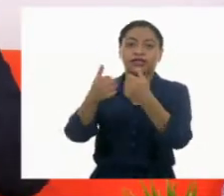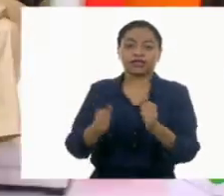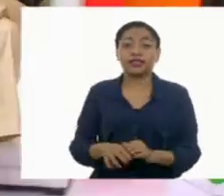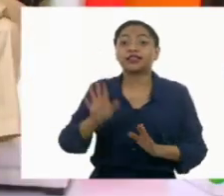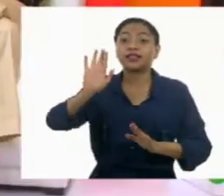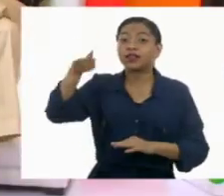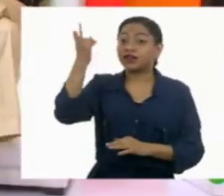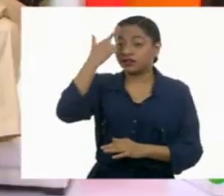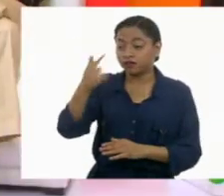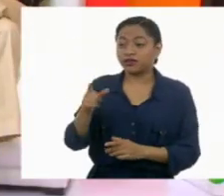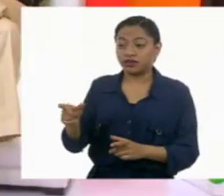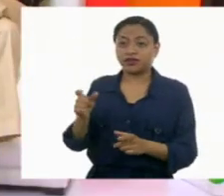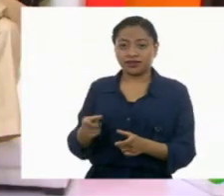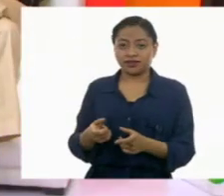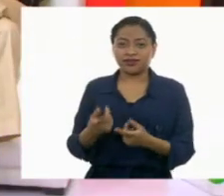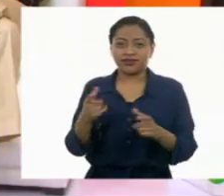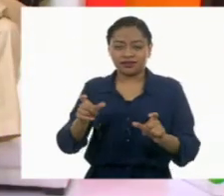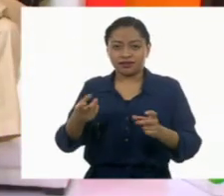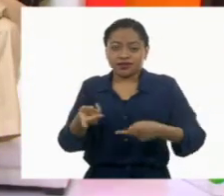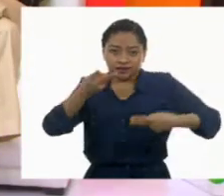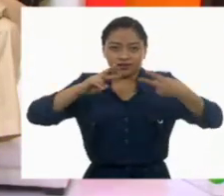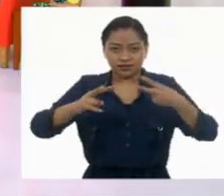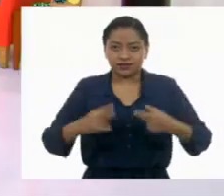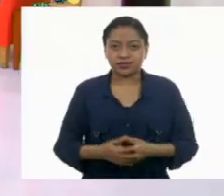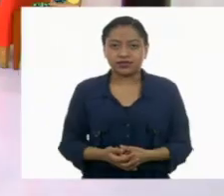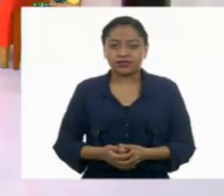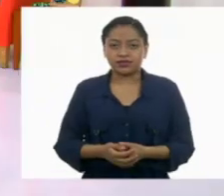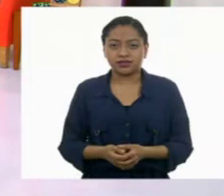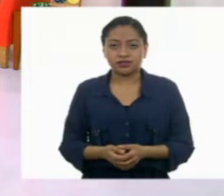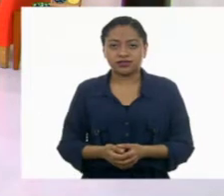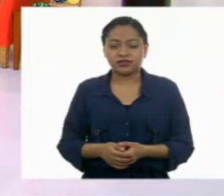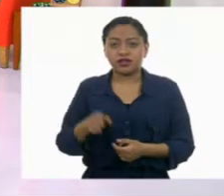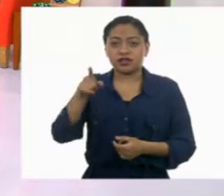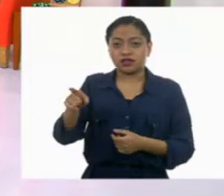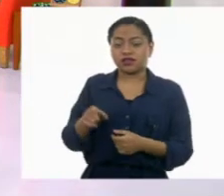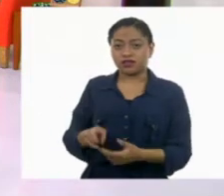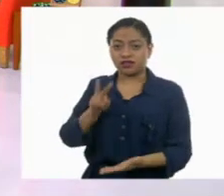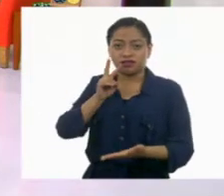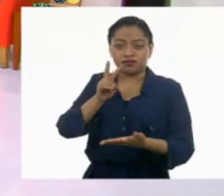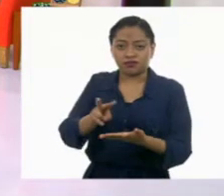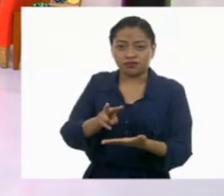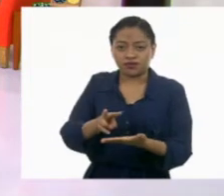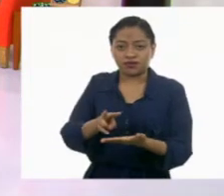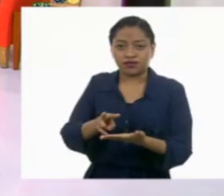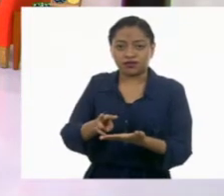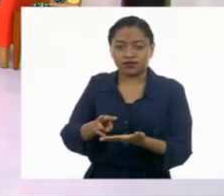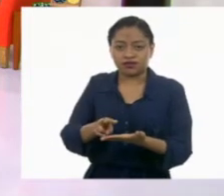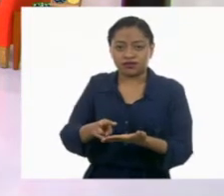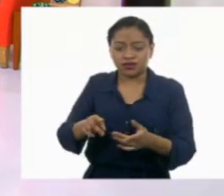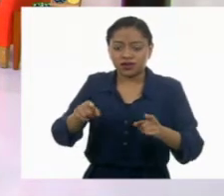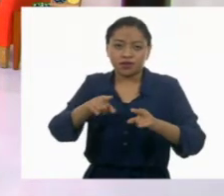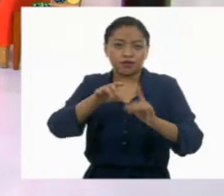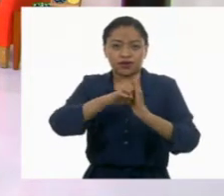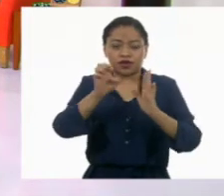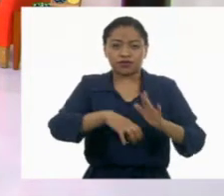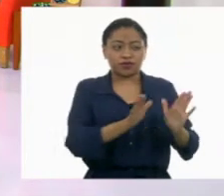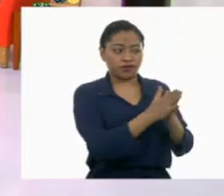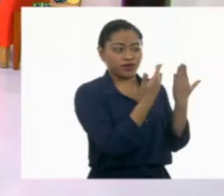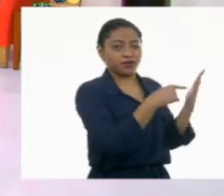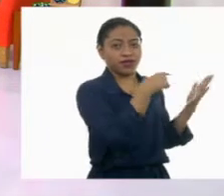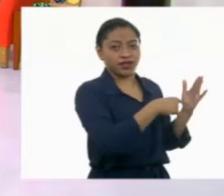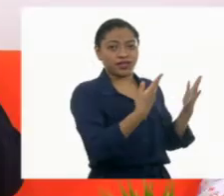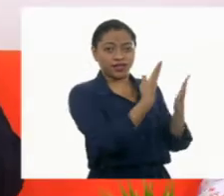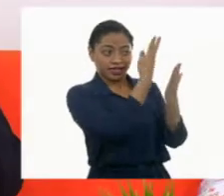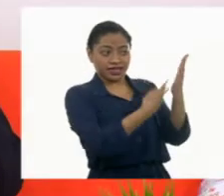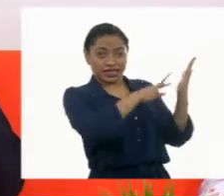que la inversión para tocar un elemento gráfico, un recurso iconográfico como una tabla, por ejemplo,